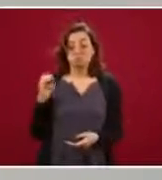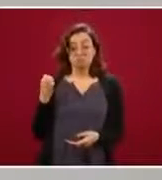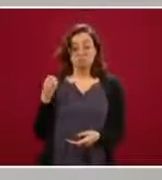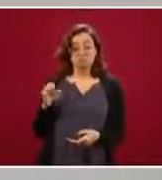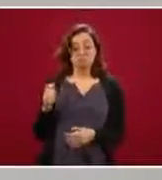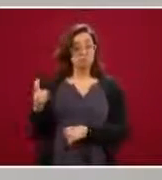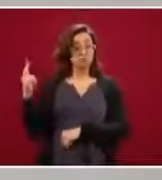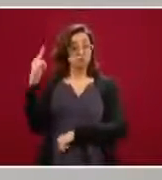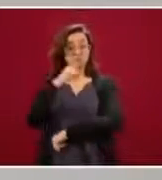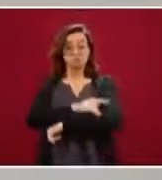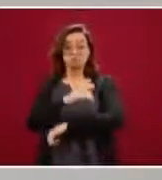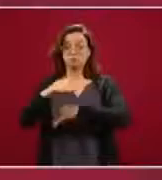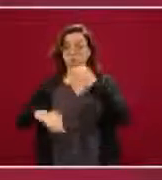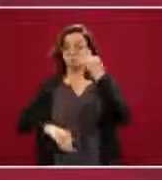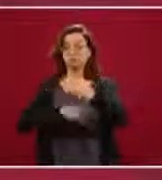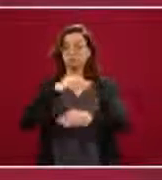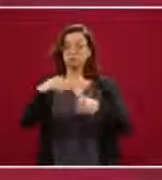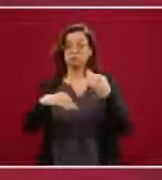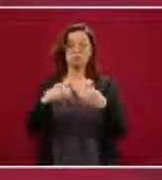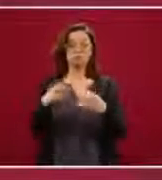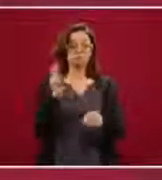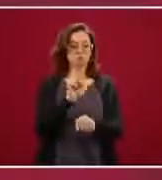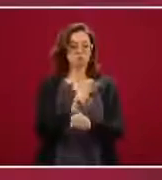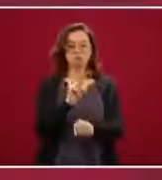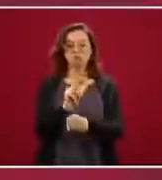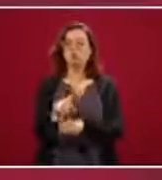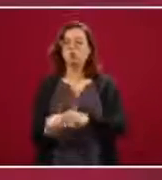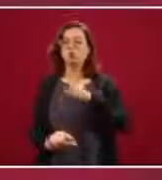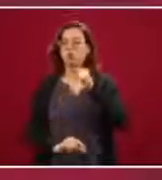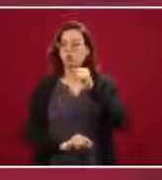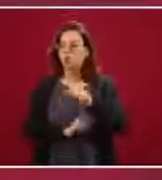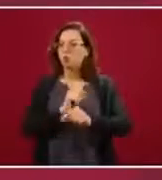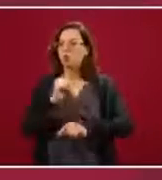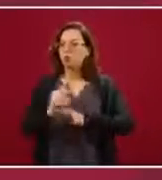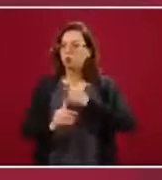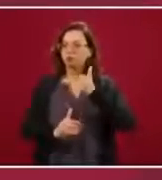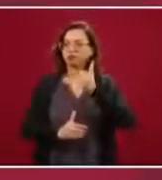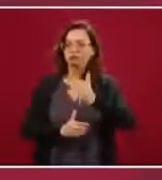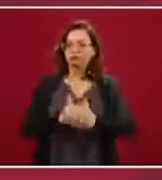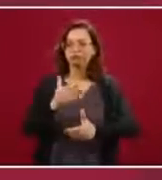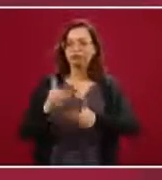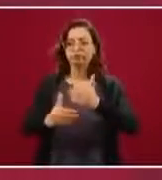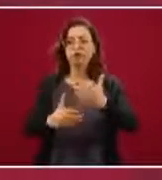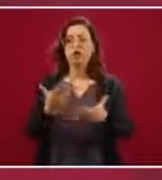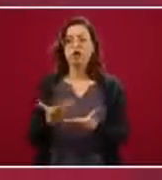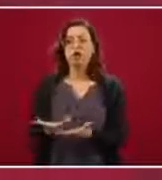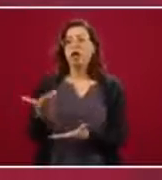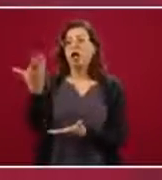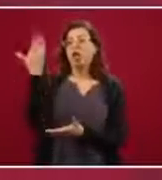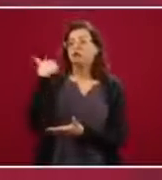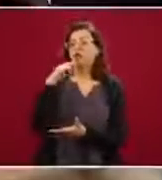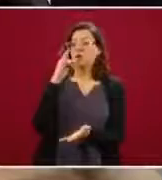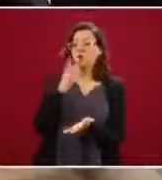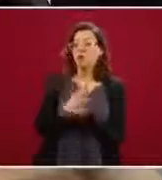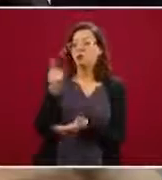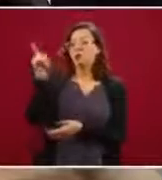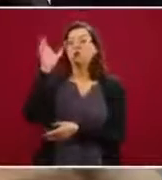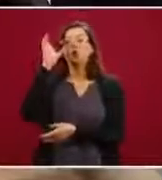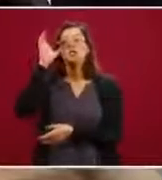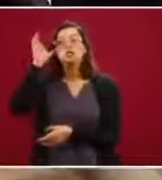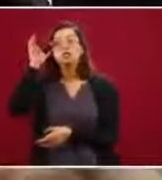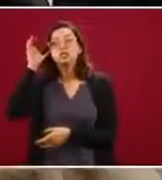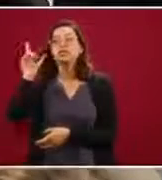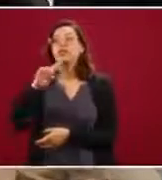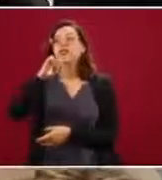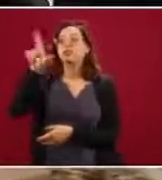los aeropuertos y lo hemos ido escalando de acuerdo a la situación. Al inicio teníamos solamente la epidemia en China, después la tuvimos en 5